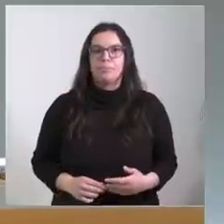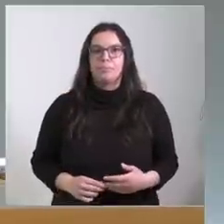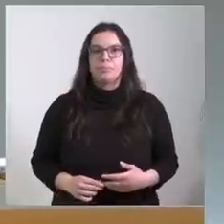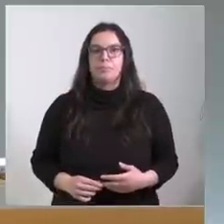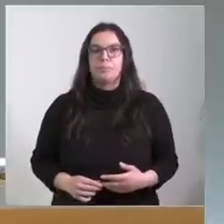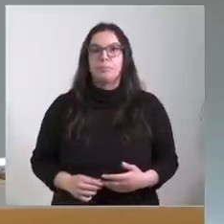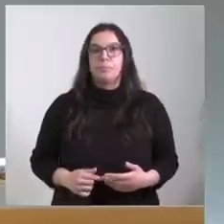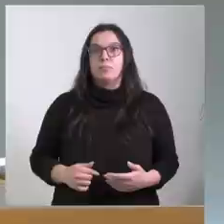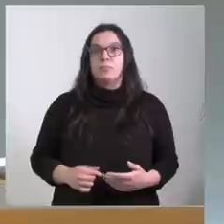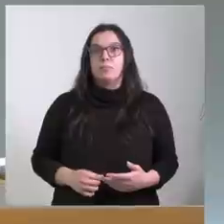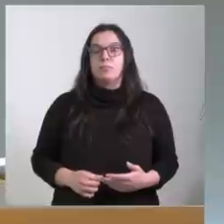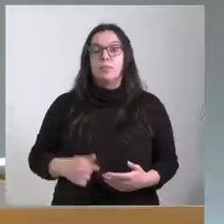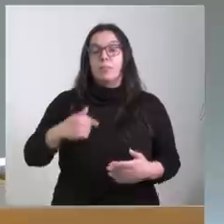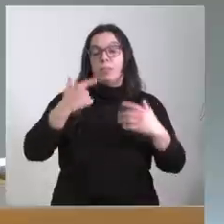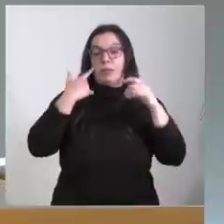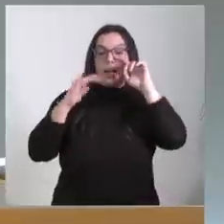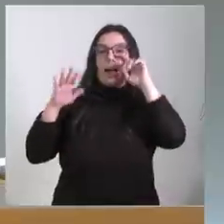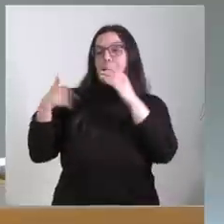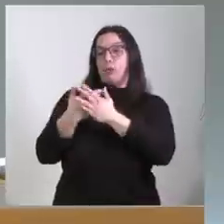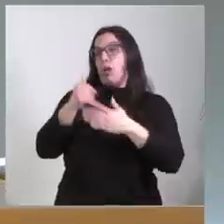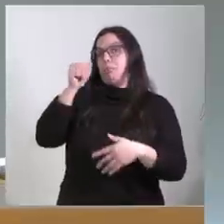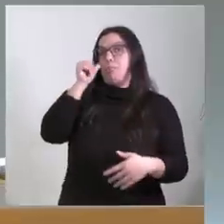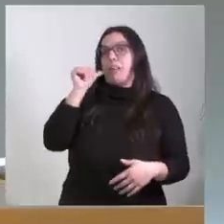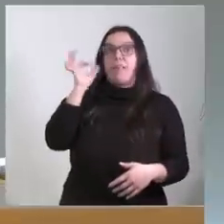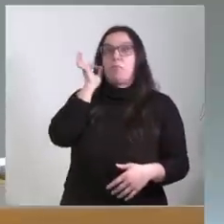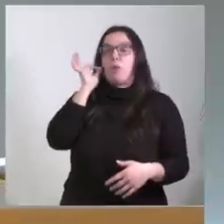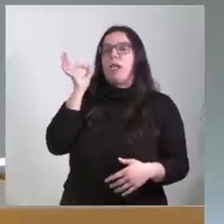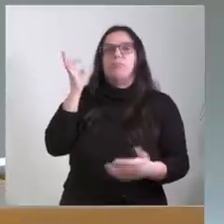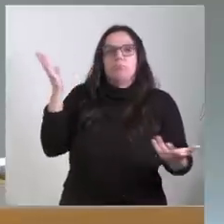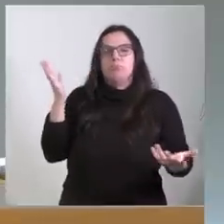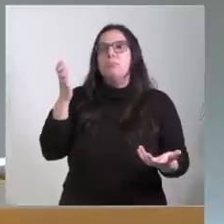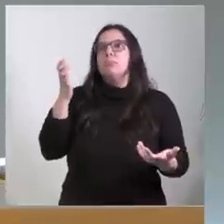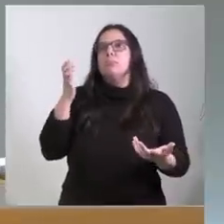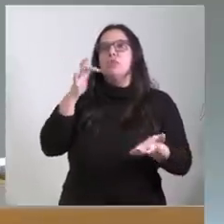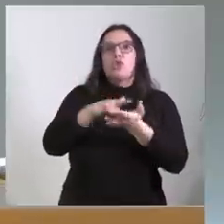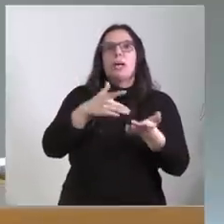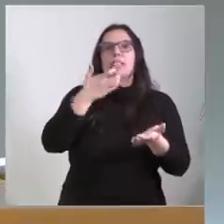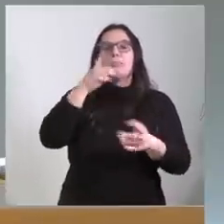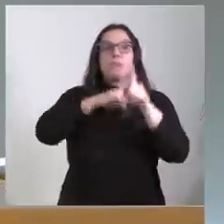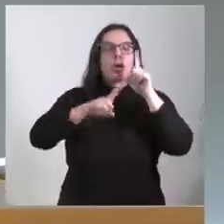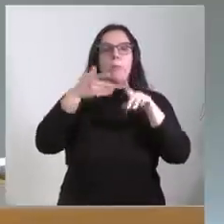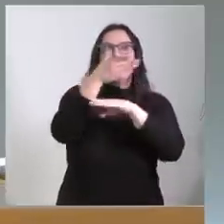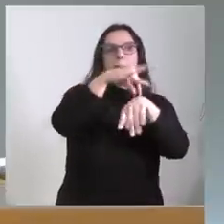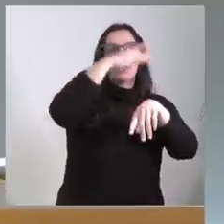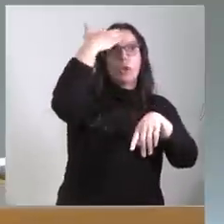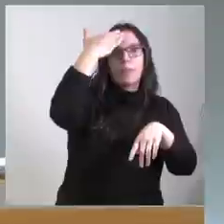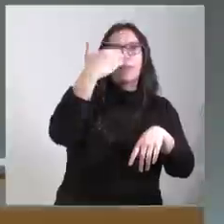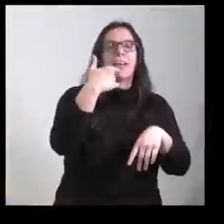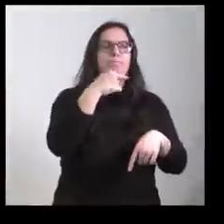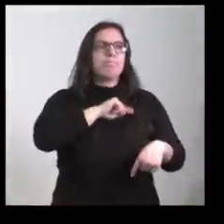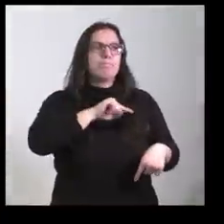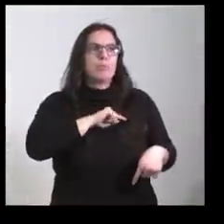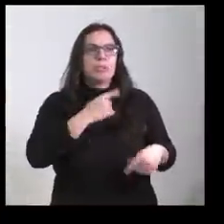digo yo que a partir que hasta ahora una mujer que estuviera embarazada y tuviera algún problema y fuera el médico de familia y dijera pues me encuentro